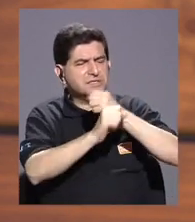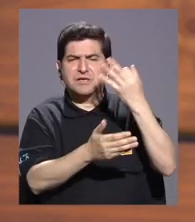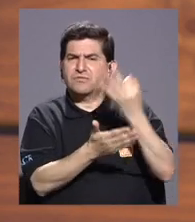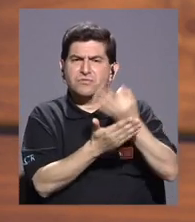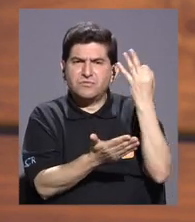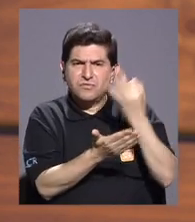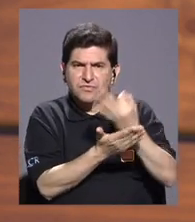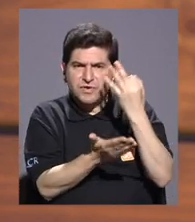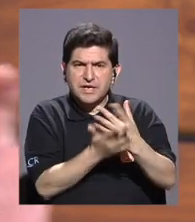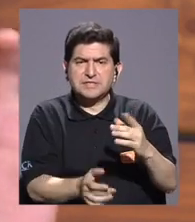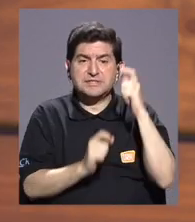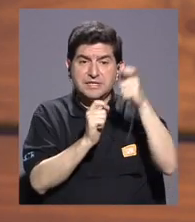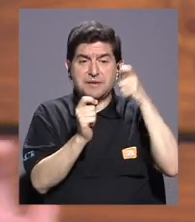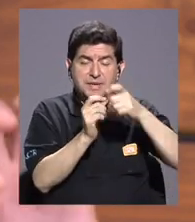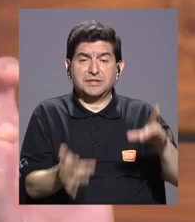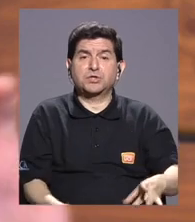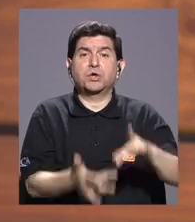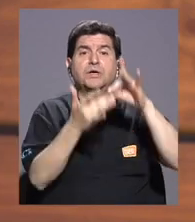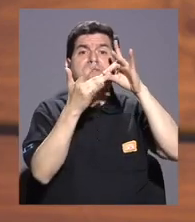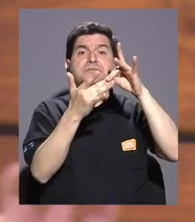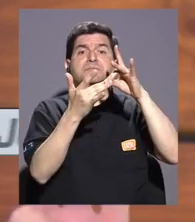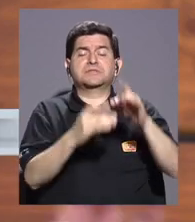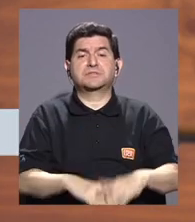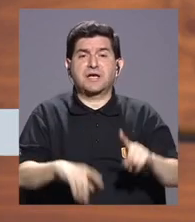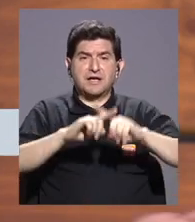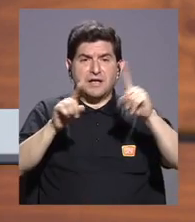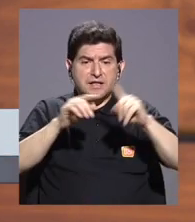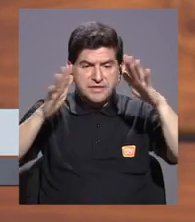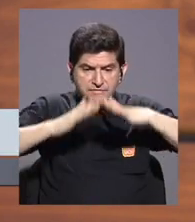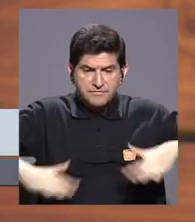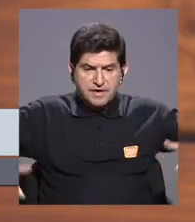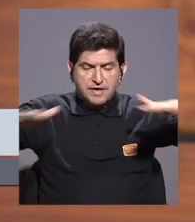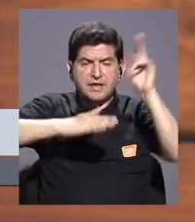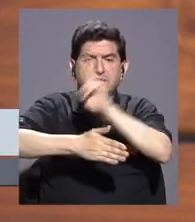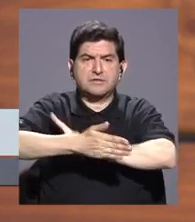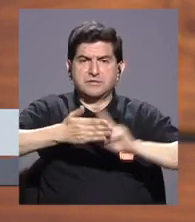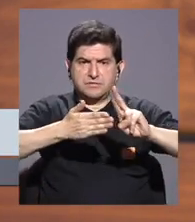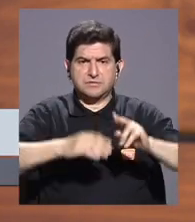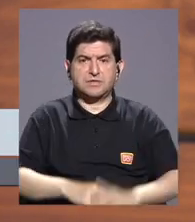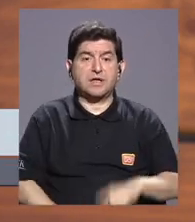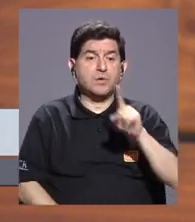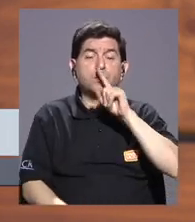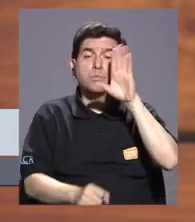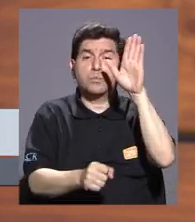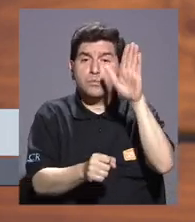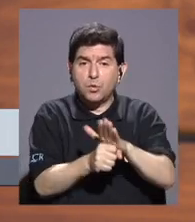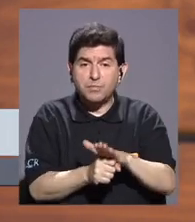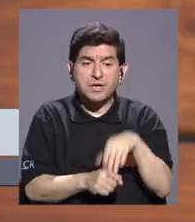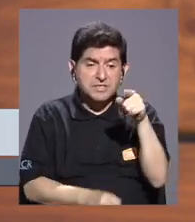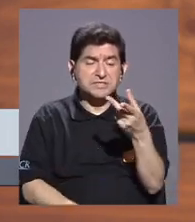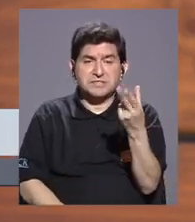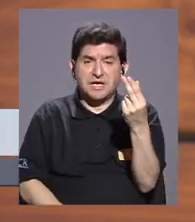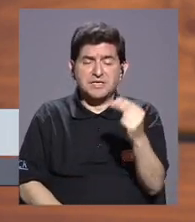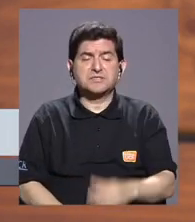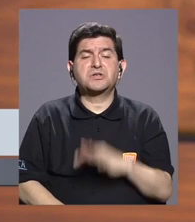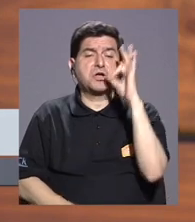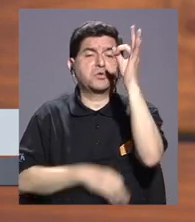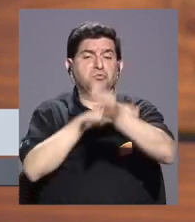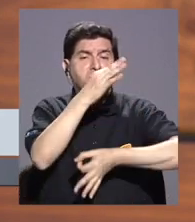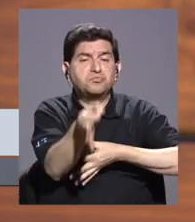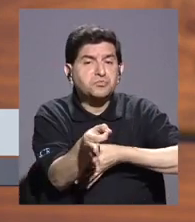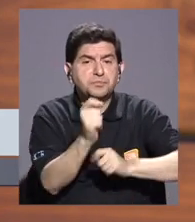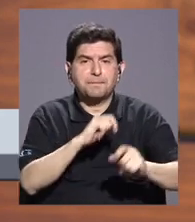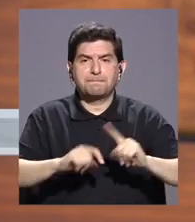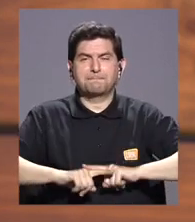garantizaban financiamiento específico, especial, a sedes y recintos universitarios. Hay una promesa de que esos recursos se van a